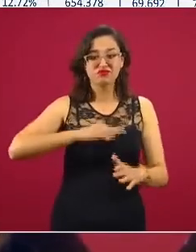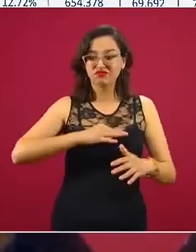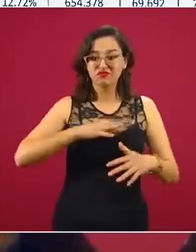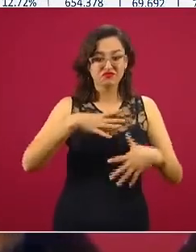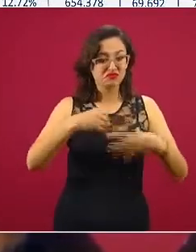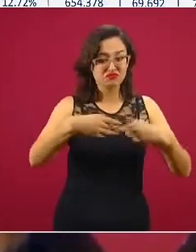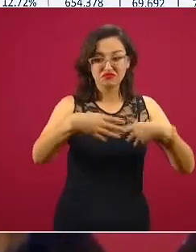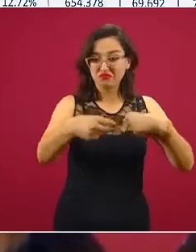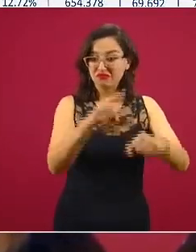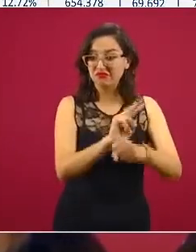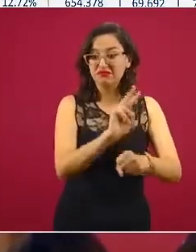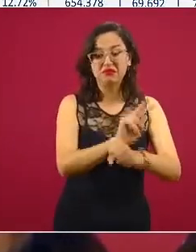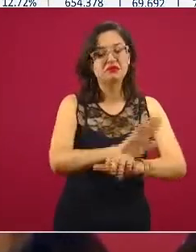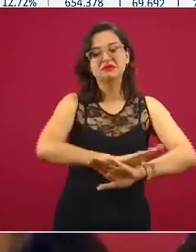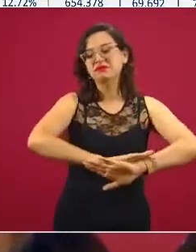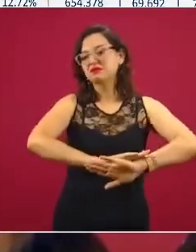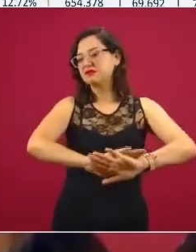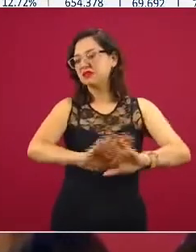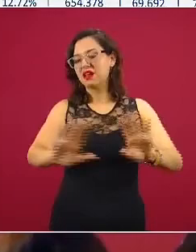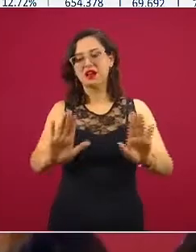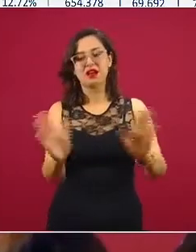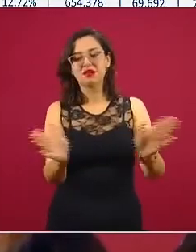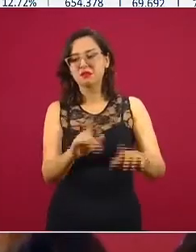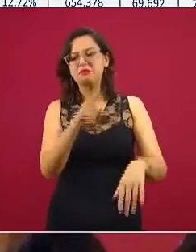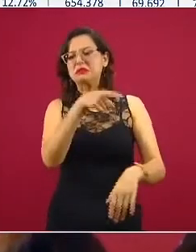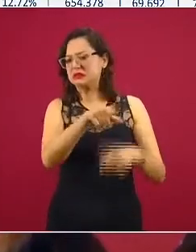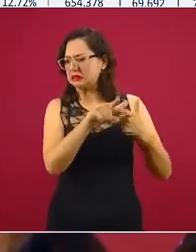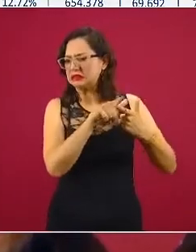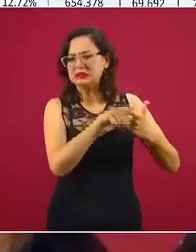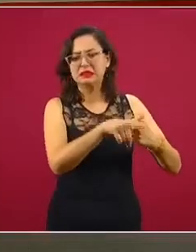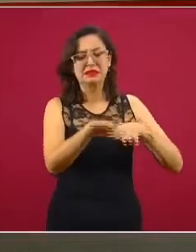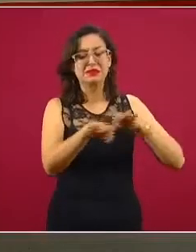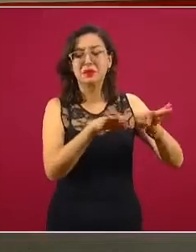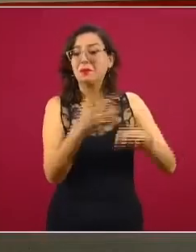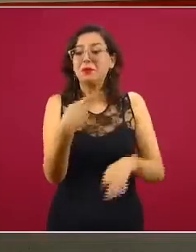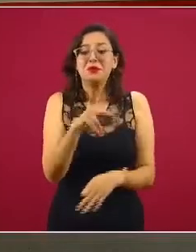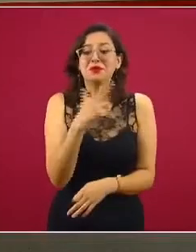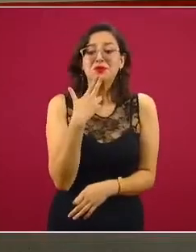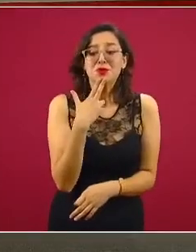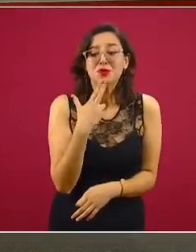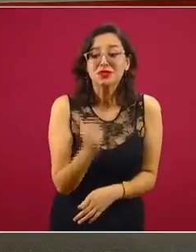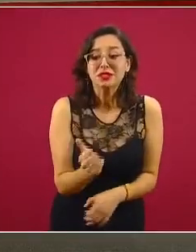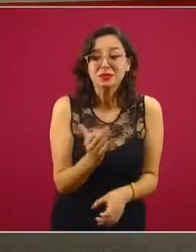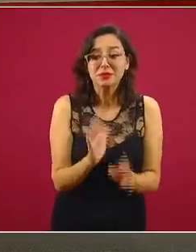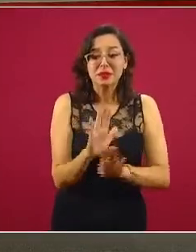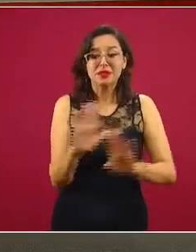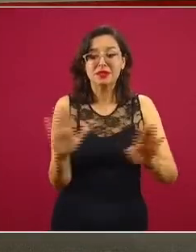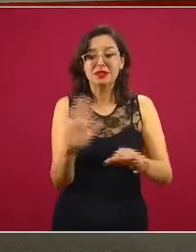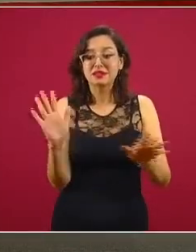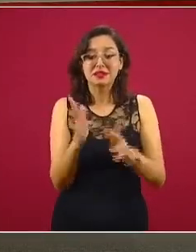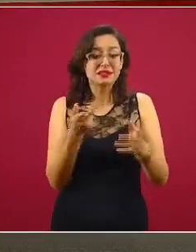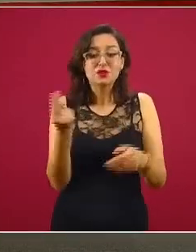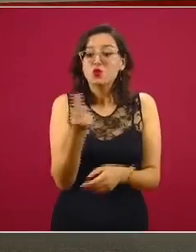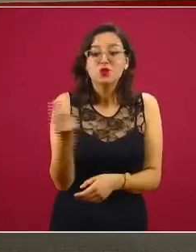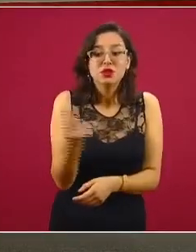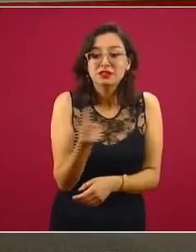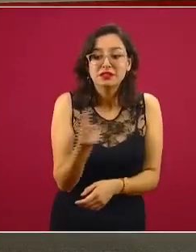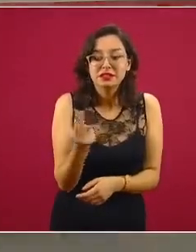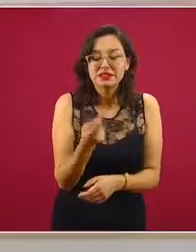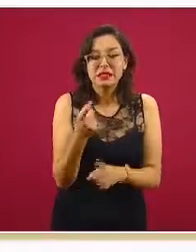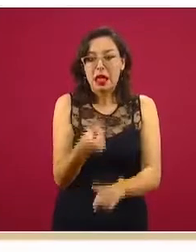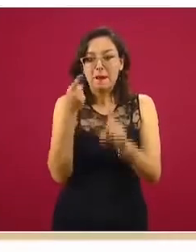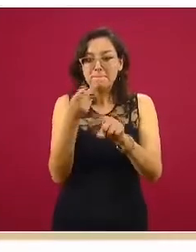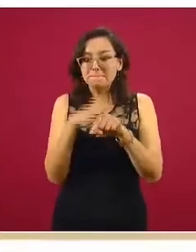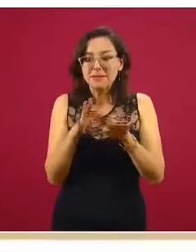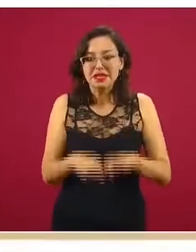seguirá operando ahí en el fondo, pero ya no es procedente el uso de la vigilancia centinela como elemento